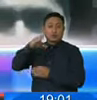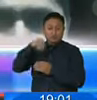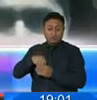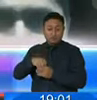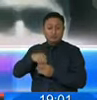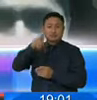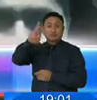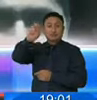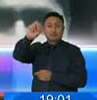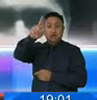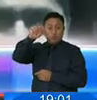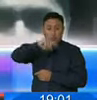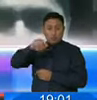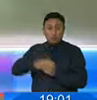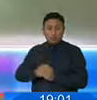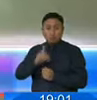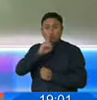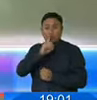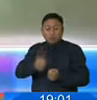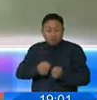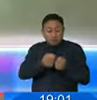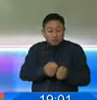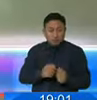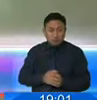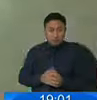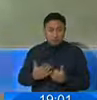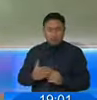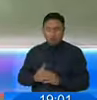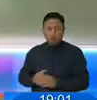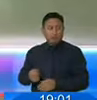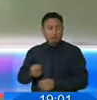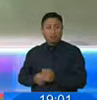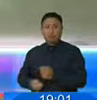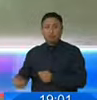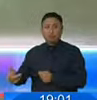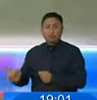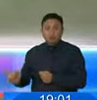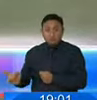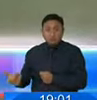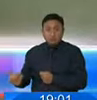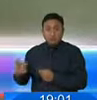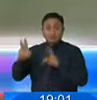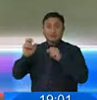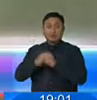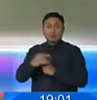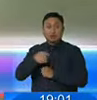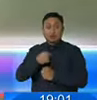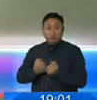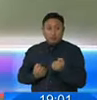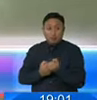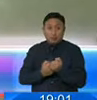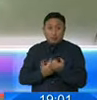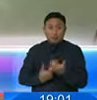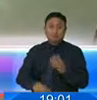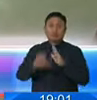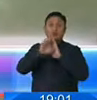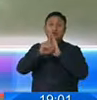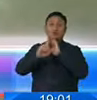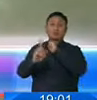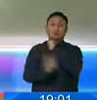agente Chicaiza se haya filtrado. Recuerde usted que el tema de cooperación eficaz es un acto que se hace de acuerdo al Código Orgánico Integral